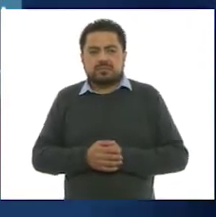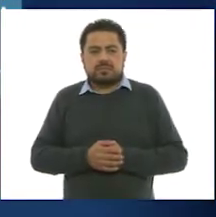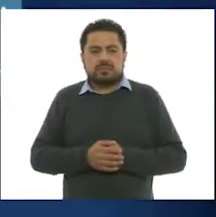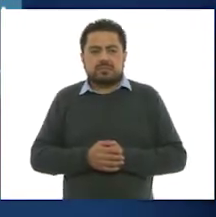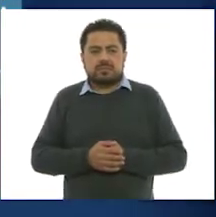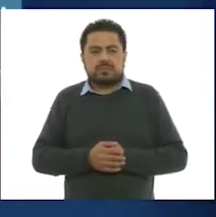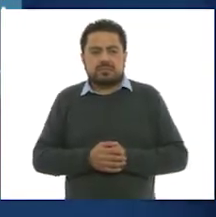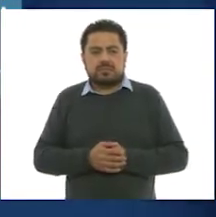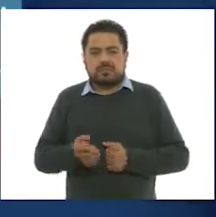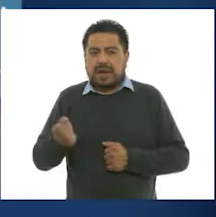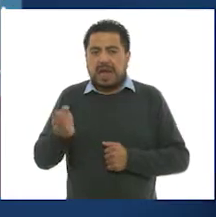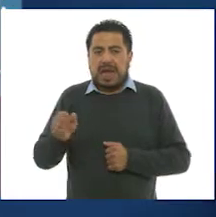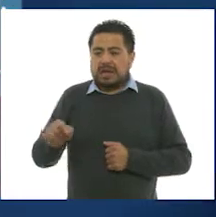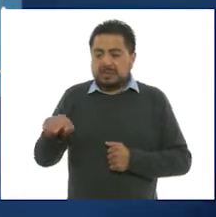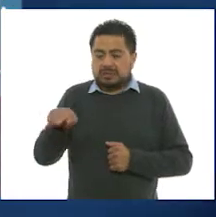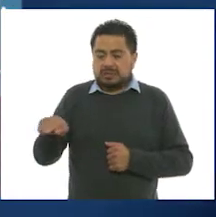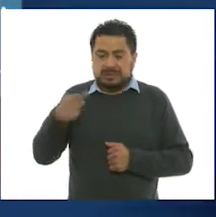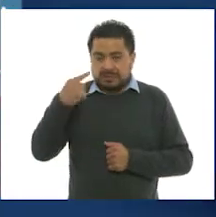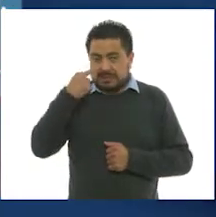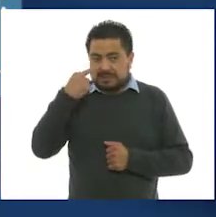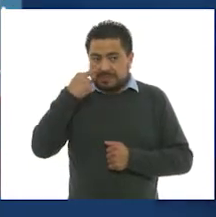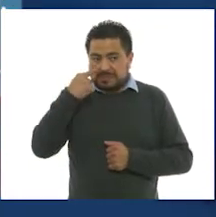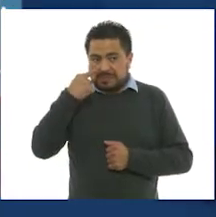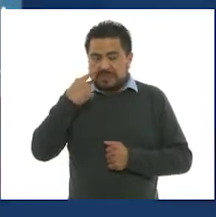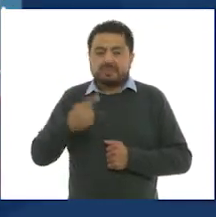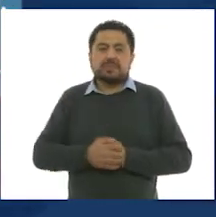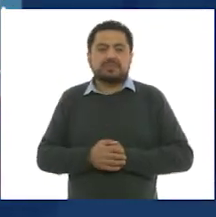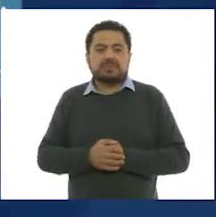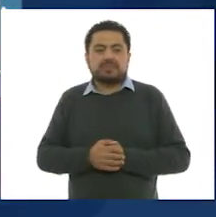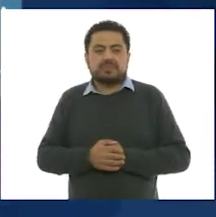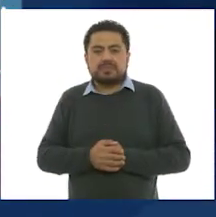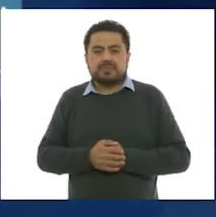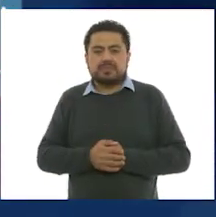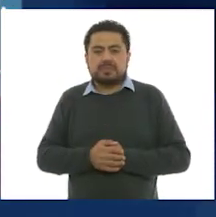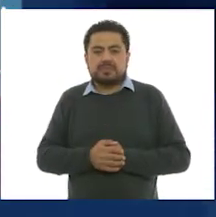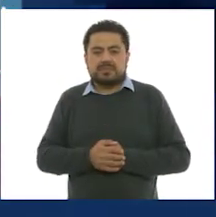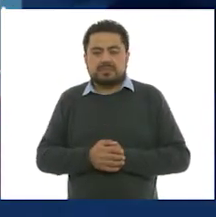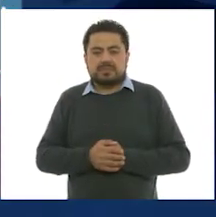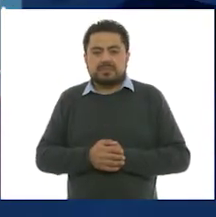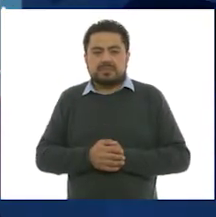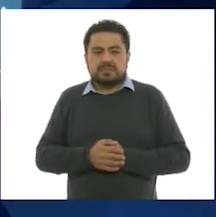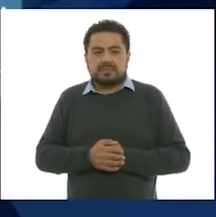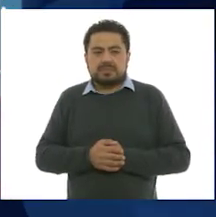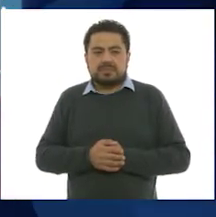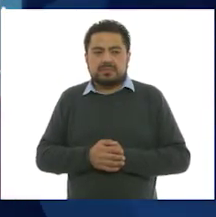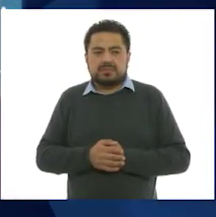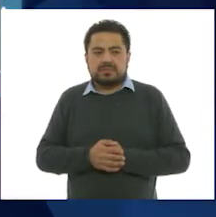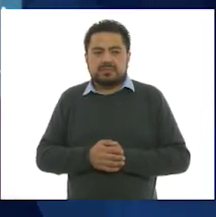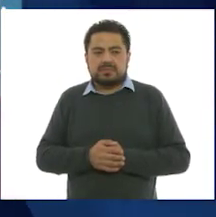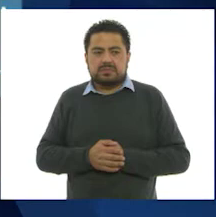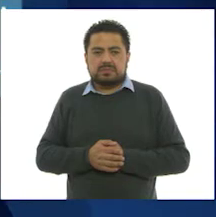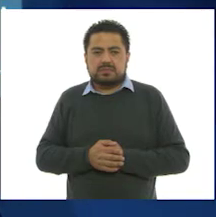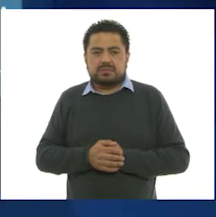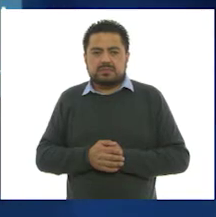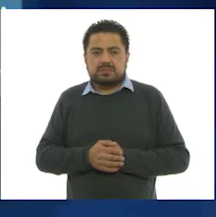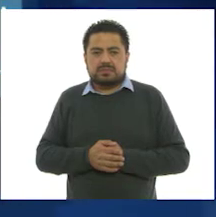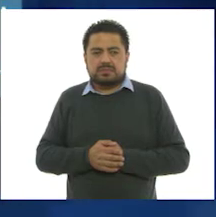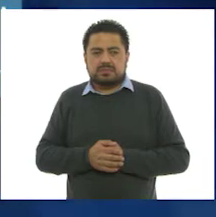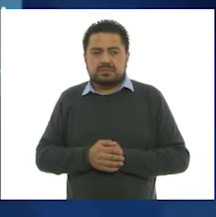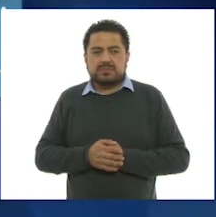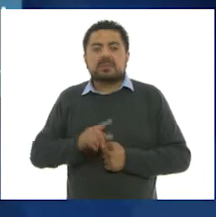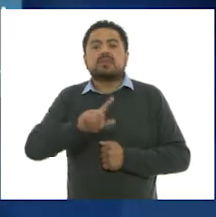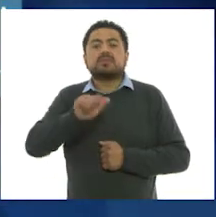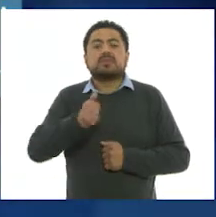Justo así. Y les tiene que quedar la mayoría así. Y el siguiente